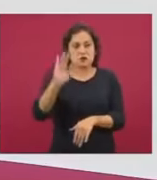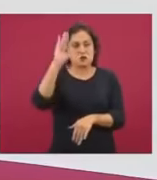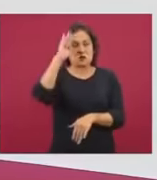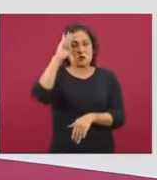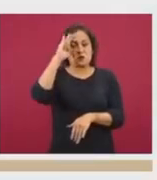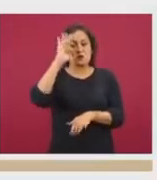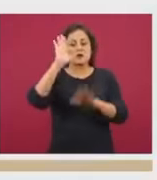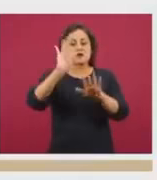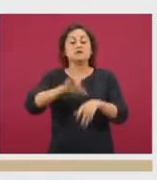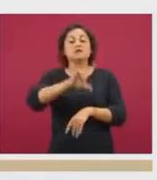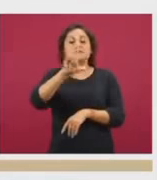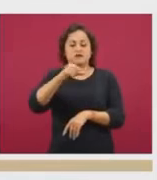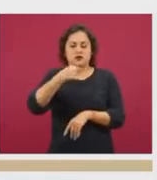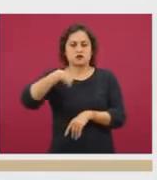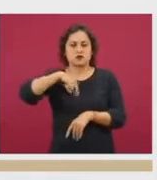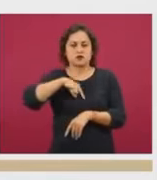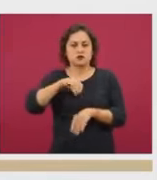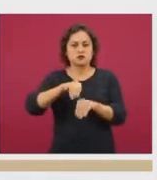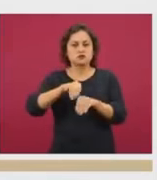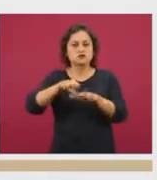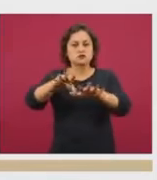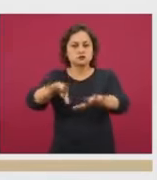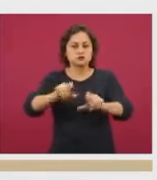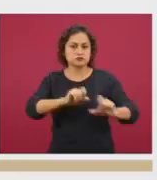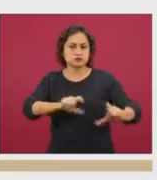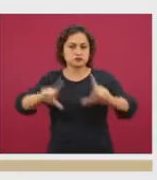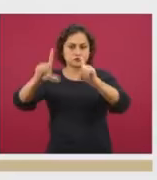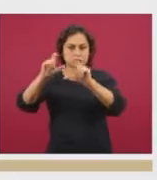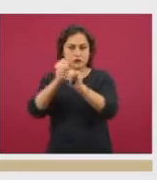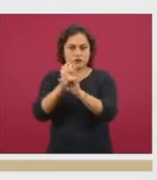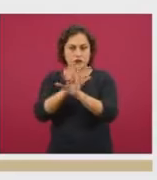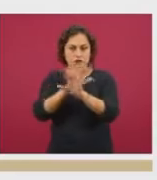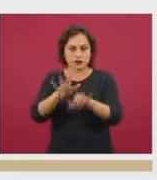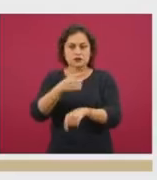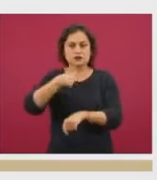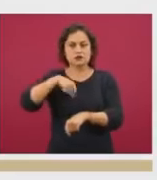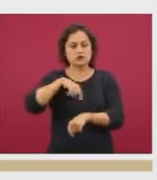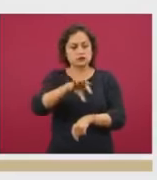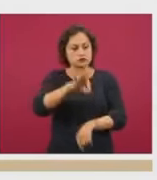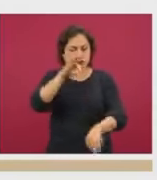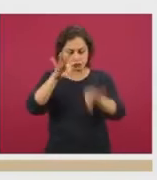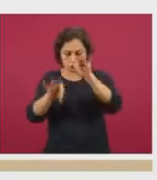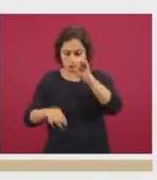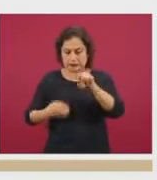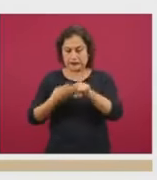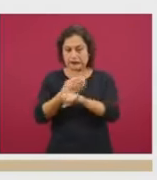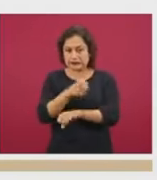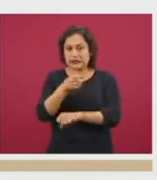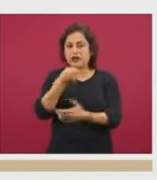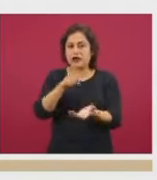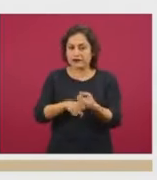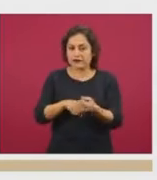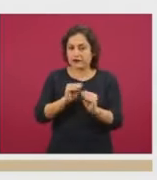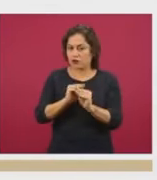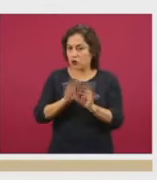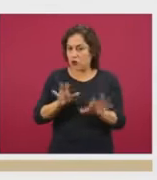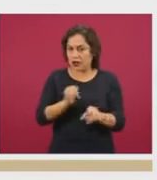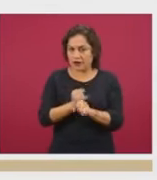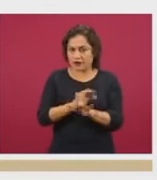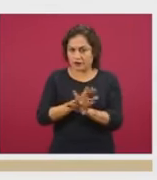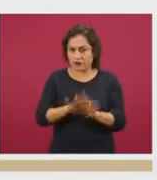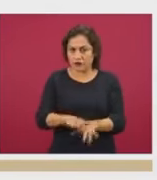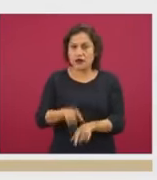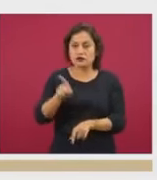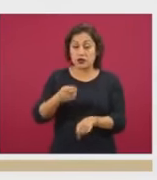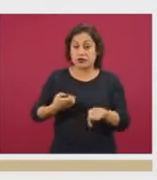recuerden que la primera vez que presentamos el boletín, decidimos solamente incluir aquellos estados que tuvieran datos claros. Guerrero fue de los estados